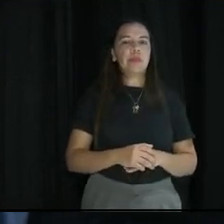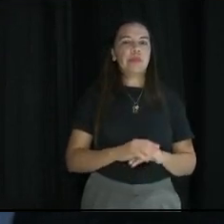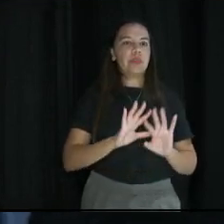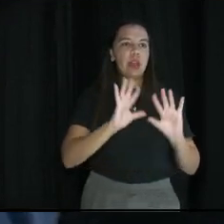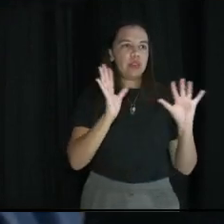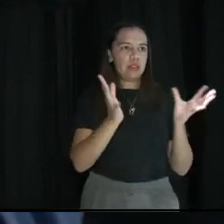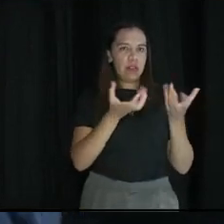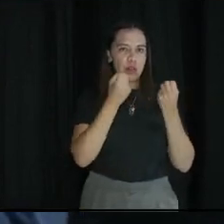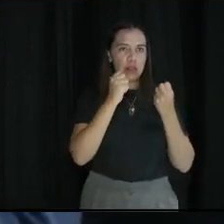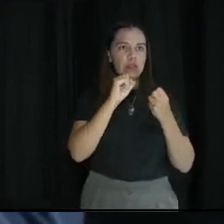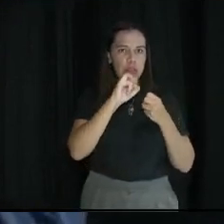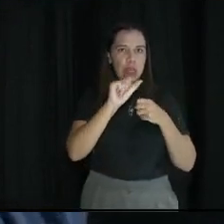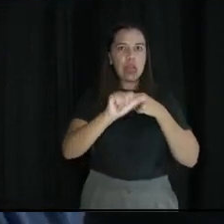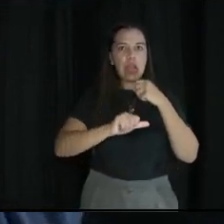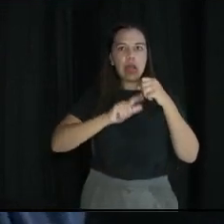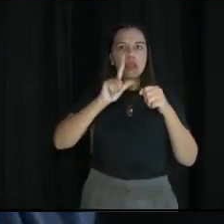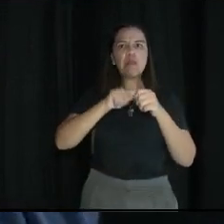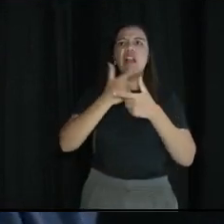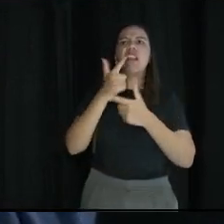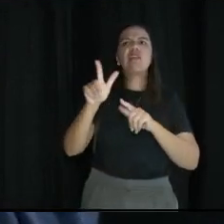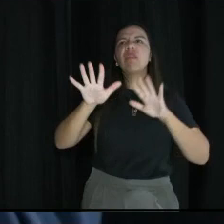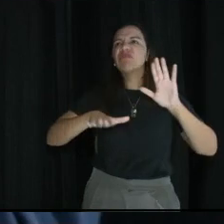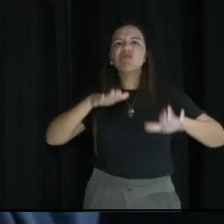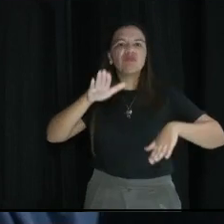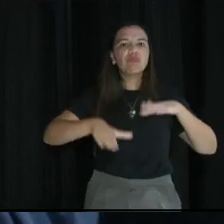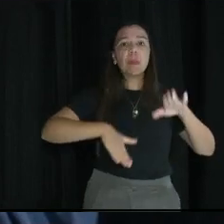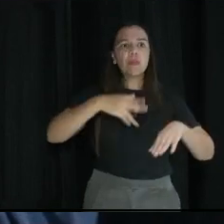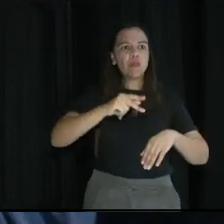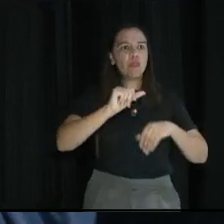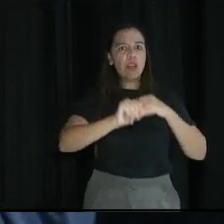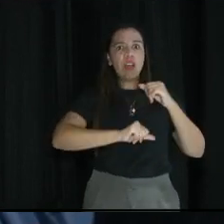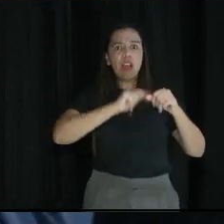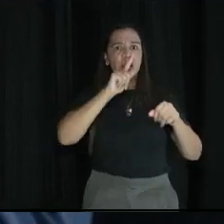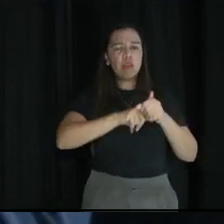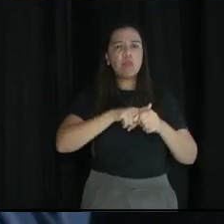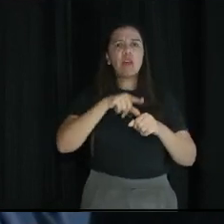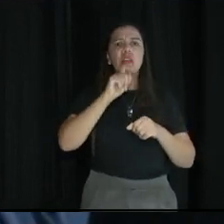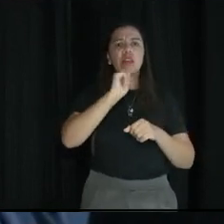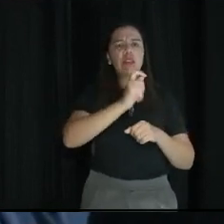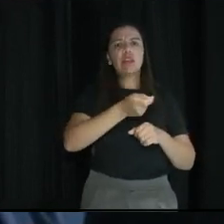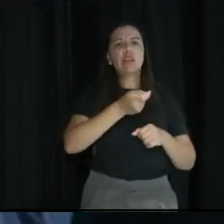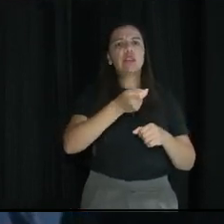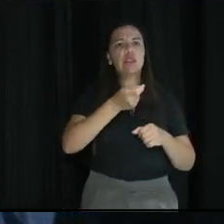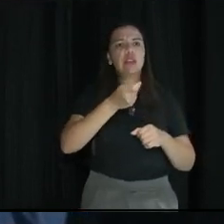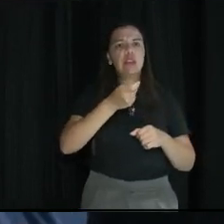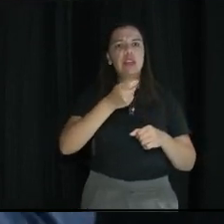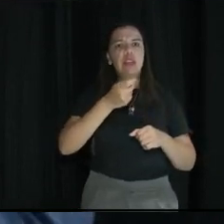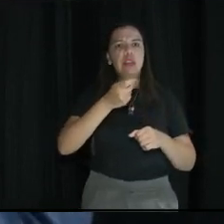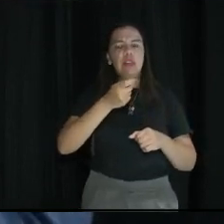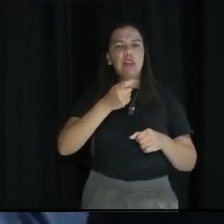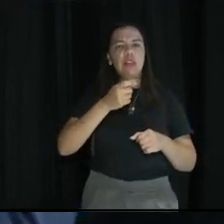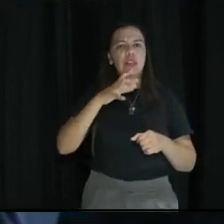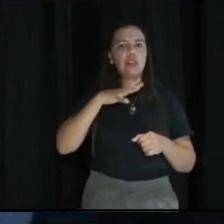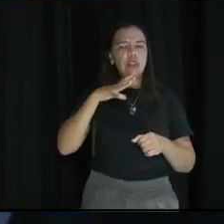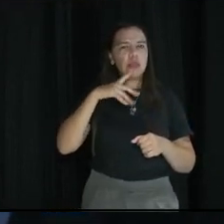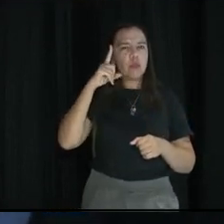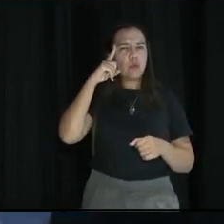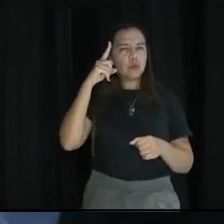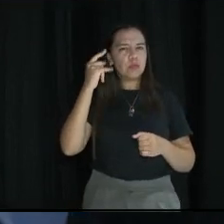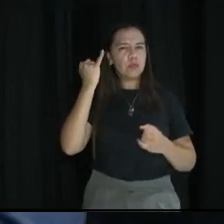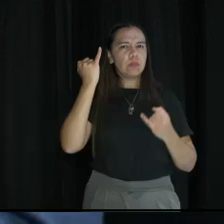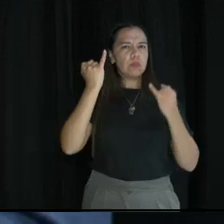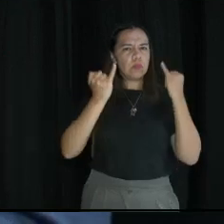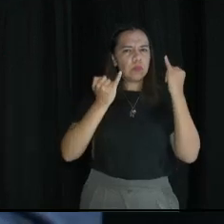pesar de que es un animal silvestre, pues es un animal con una predisposición a